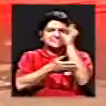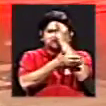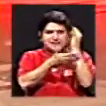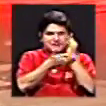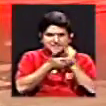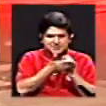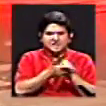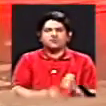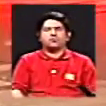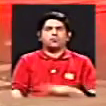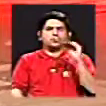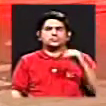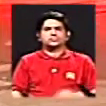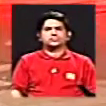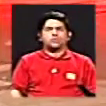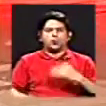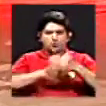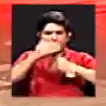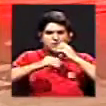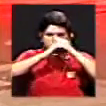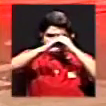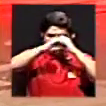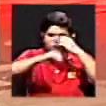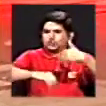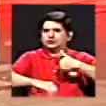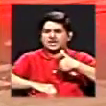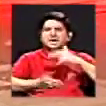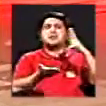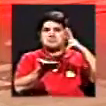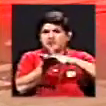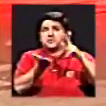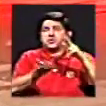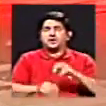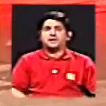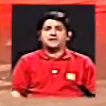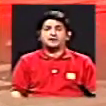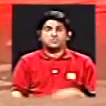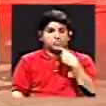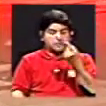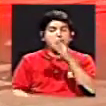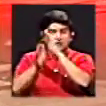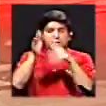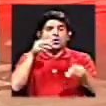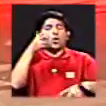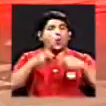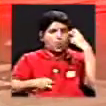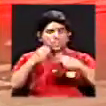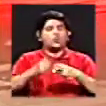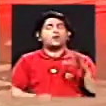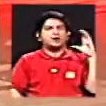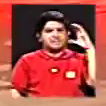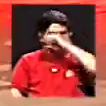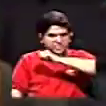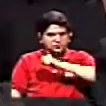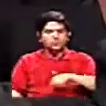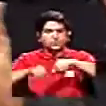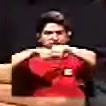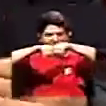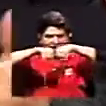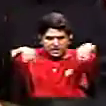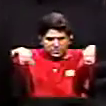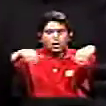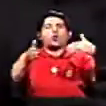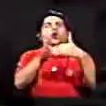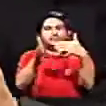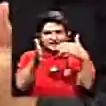que hubiera planos ni levantamientos topográficos. Ahí hay, y lo dictaminó la Contraloría, problemas evidentes en las alcantarillas, de